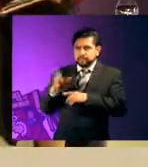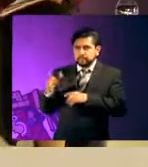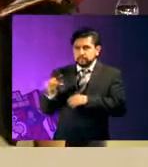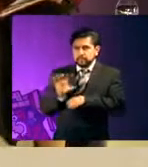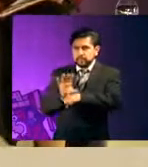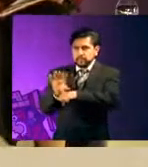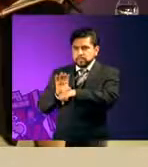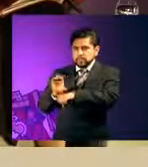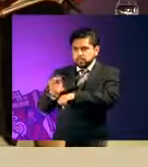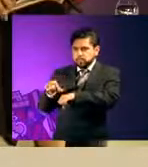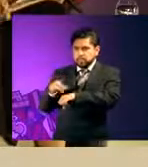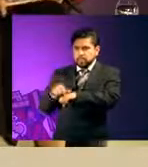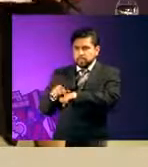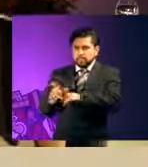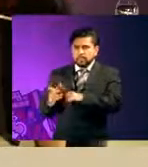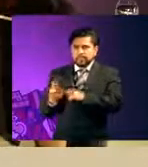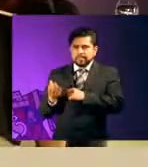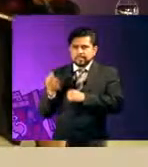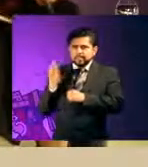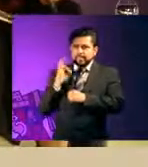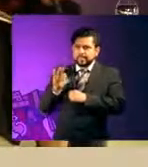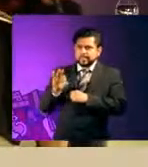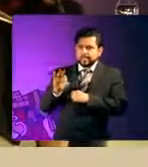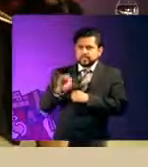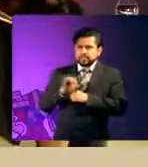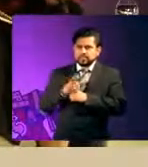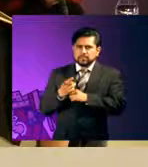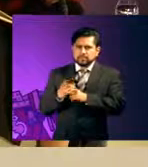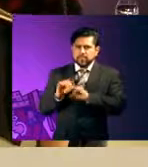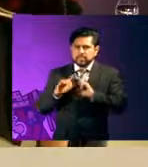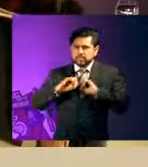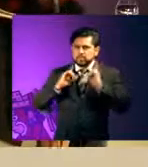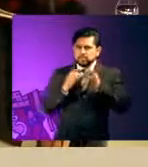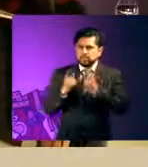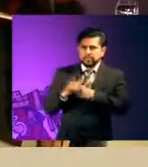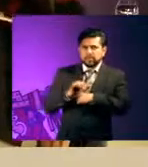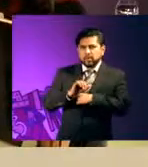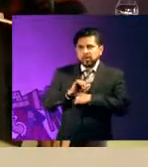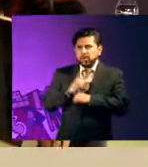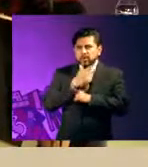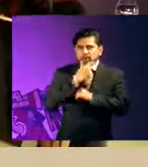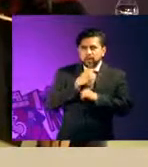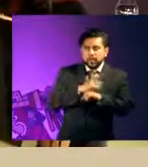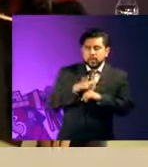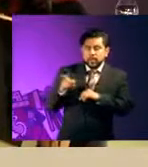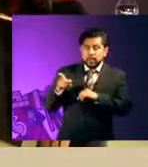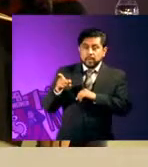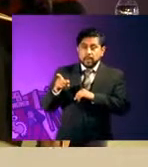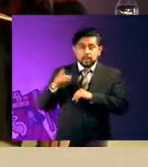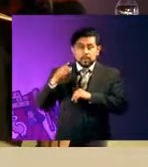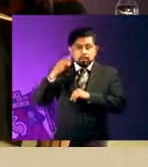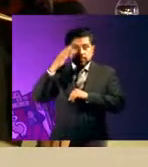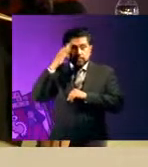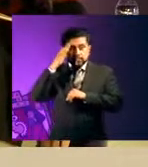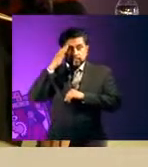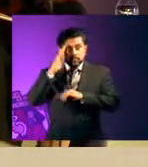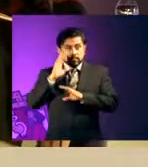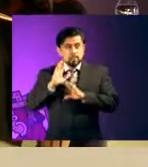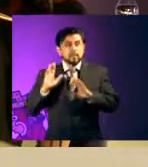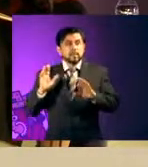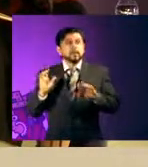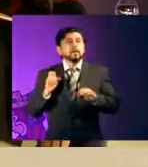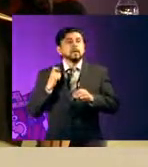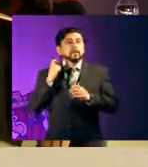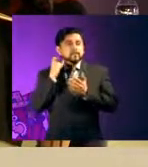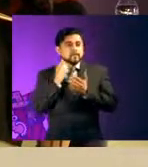colombia lo traiciona con otro hombre y el cacique para vengarse de ella le cocina la